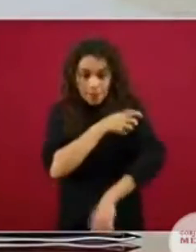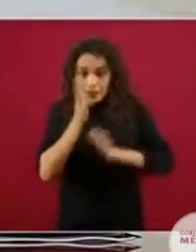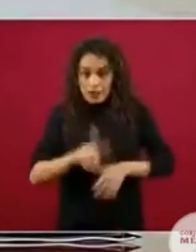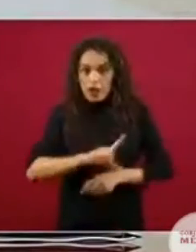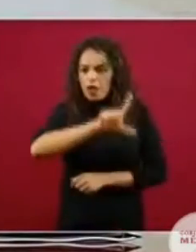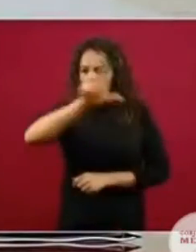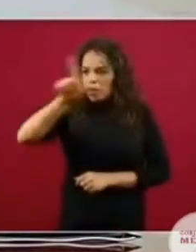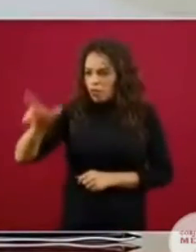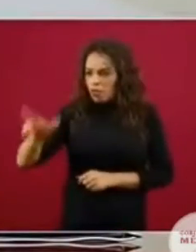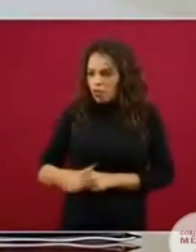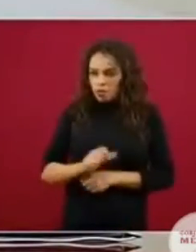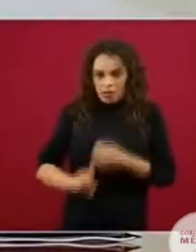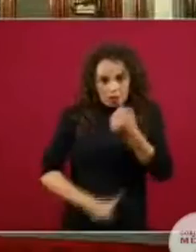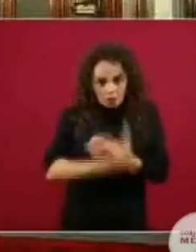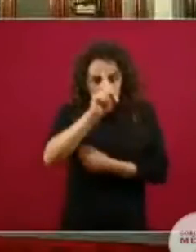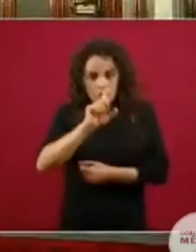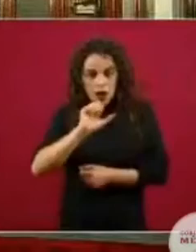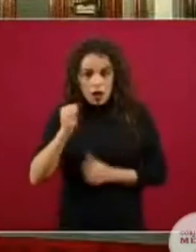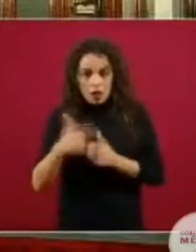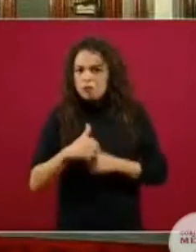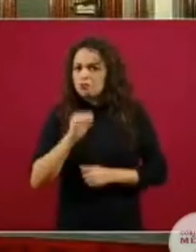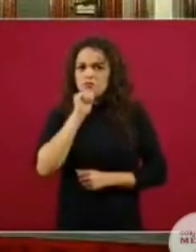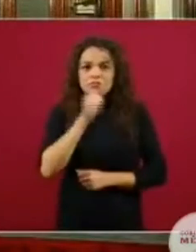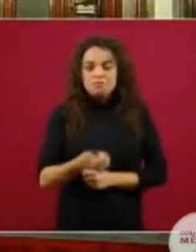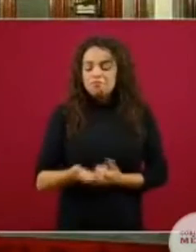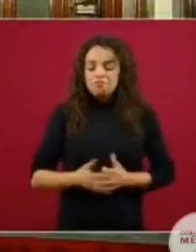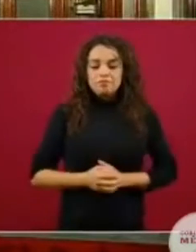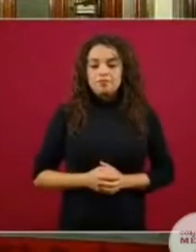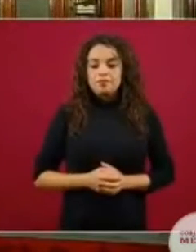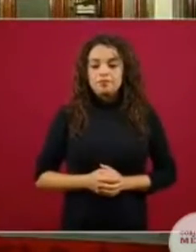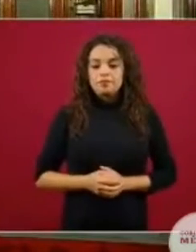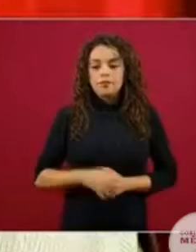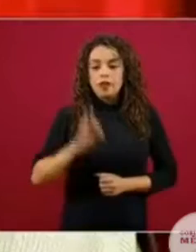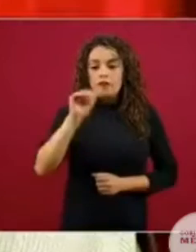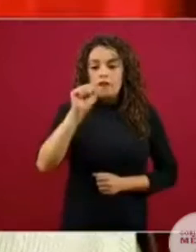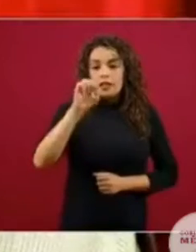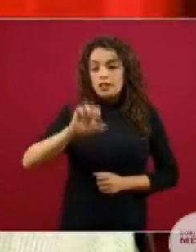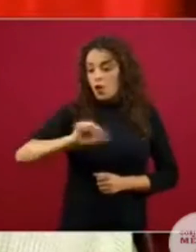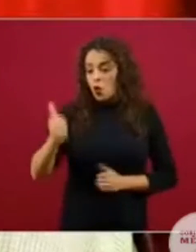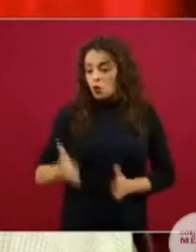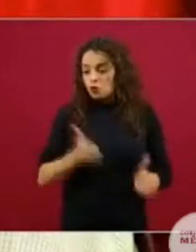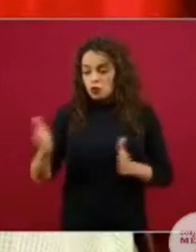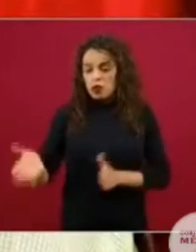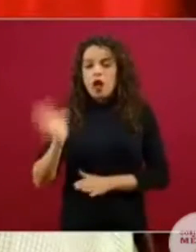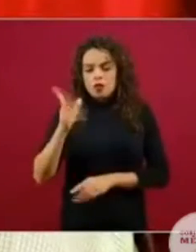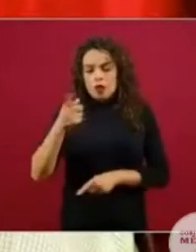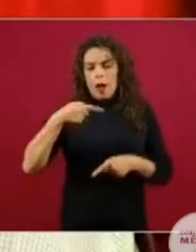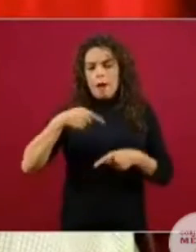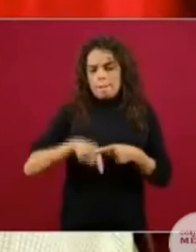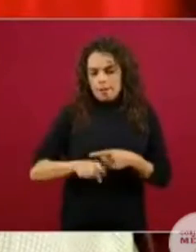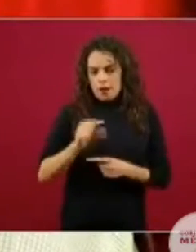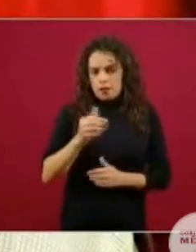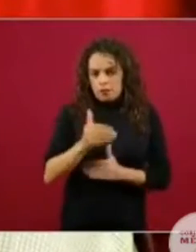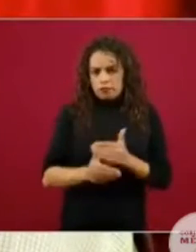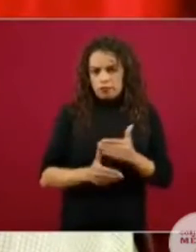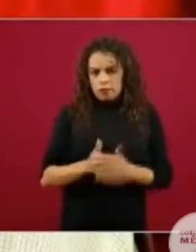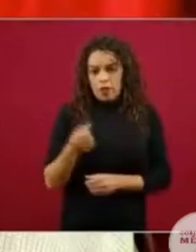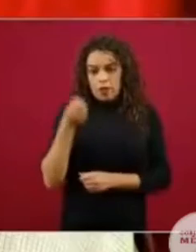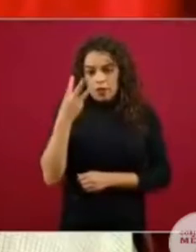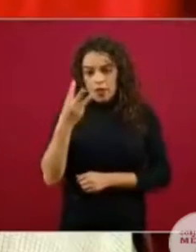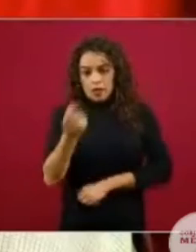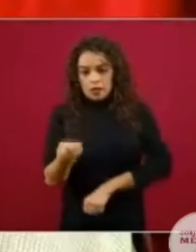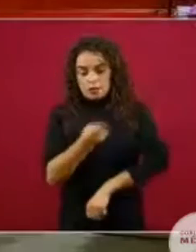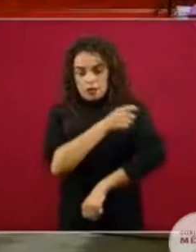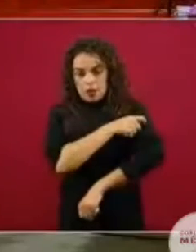importantes como yo lo señale las otras fases ya están en desarrollo en los otros tres es de tres vacunas tres